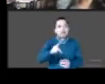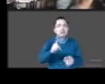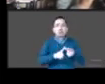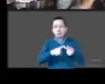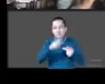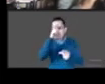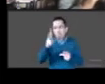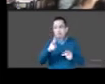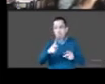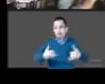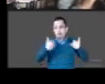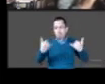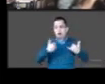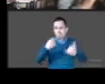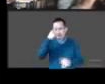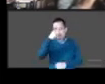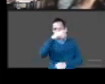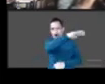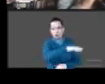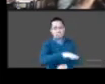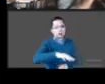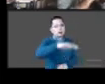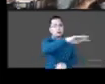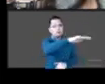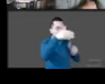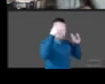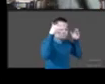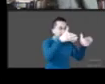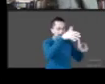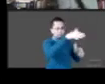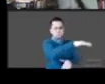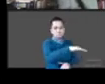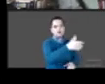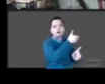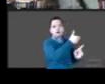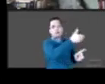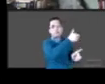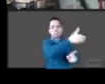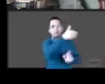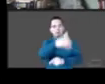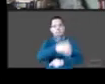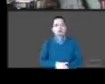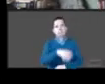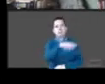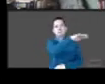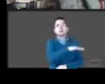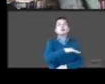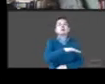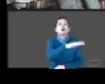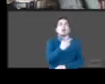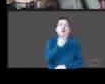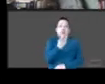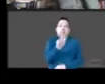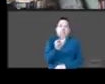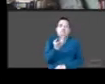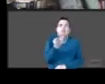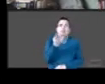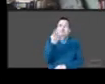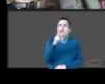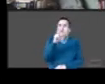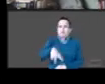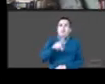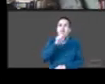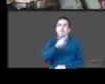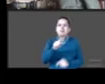capturando más de una cuarta parte de estos adolescentes por eso también es importante ver el tema en cuanto